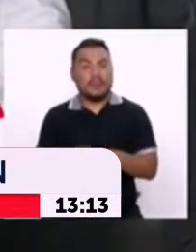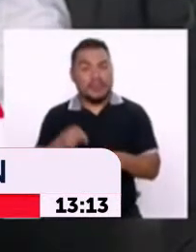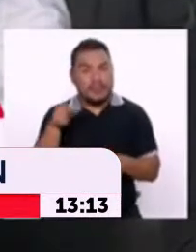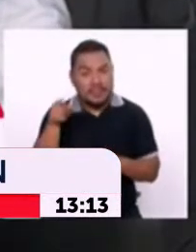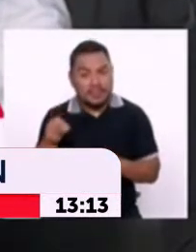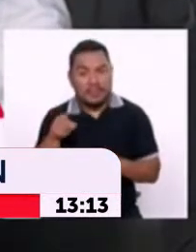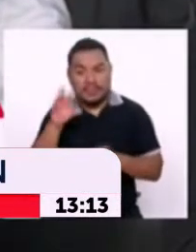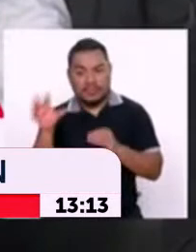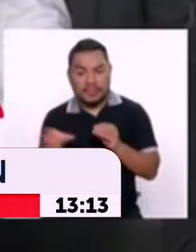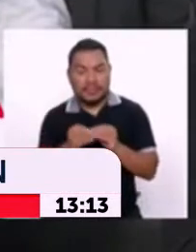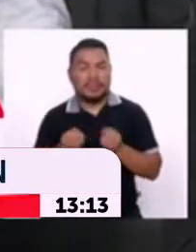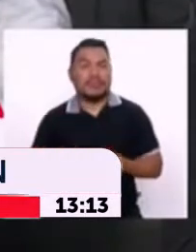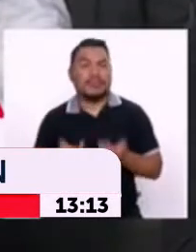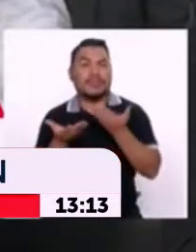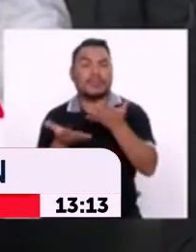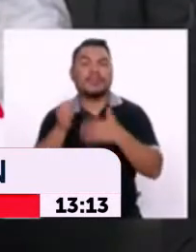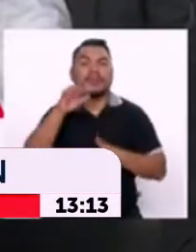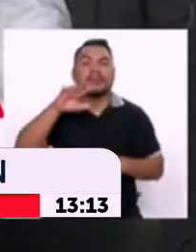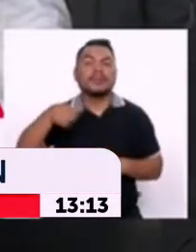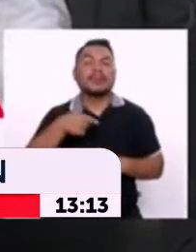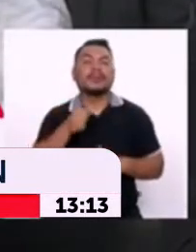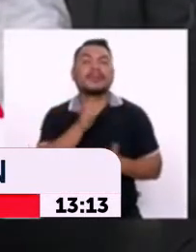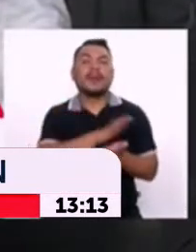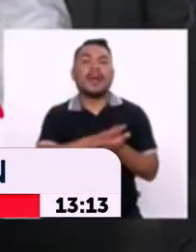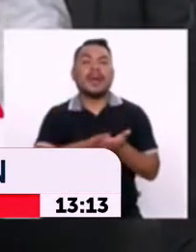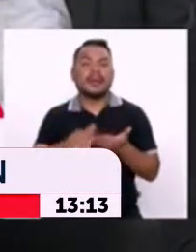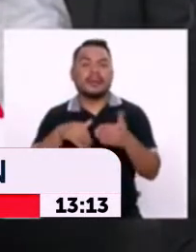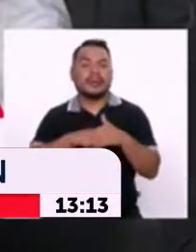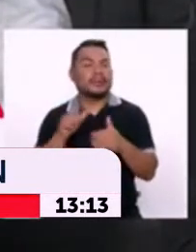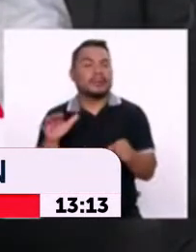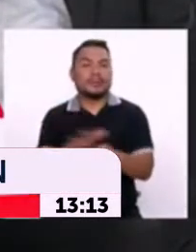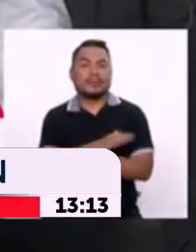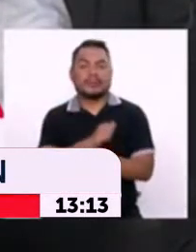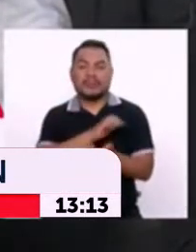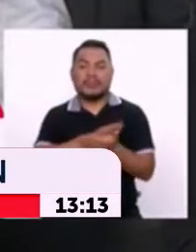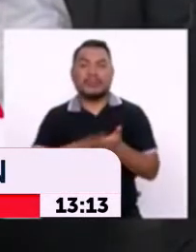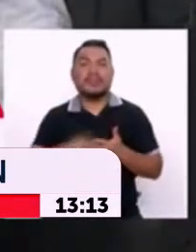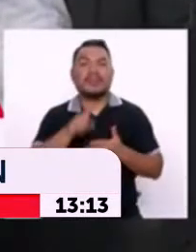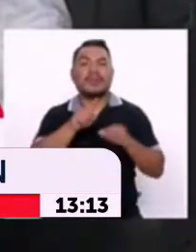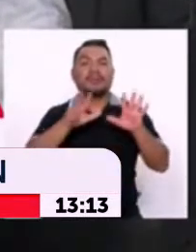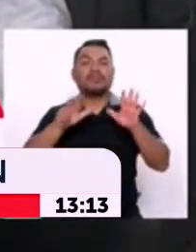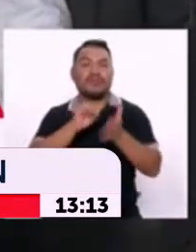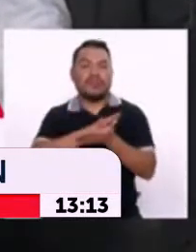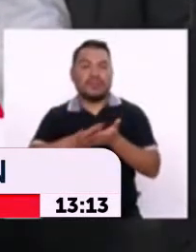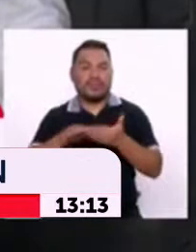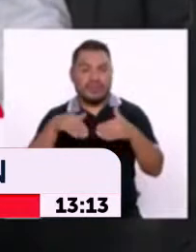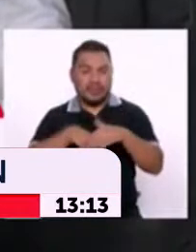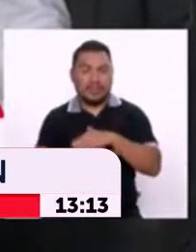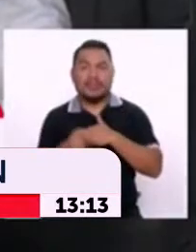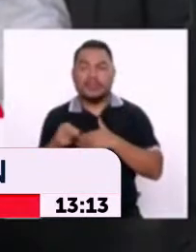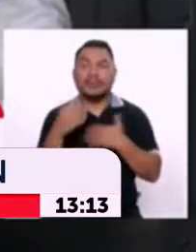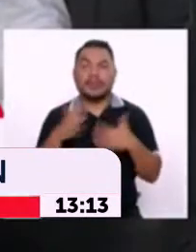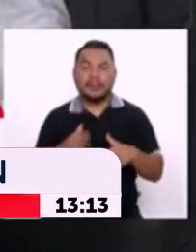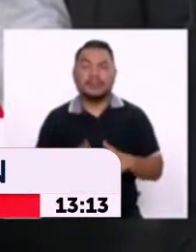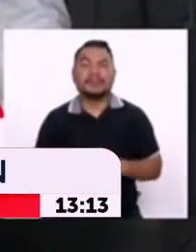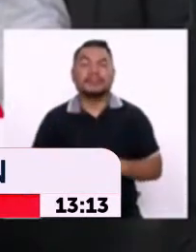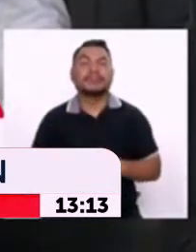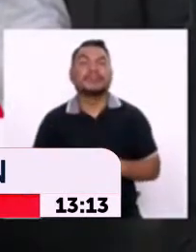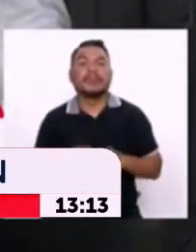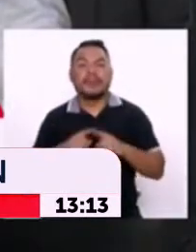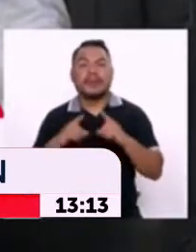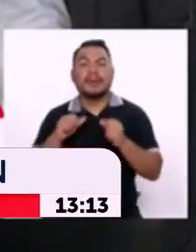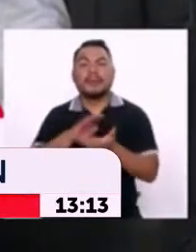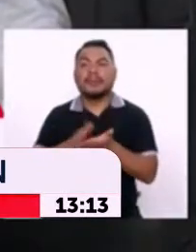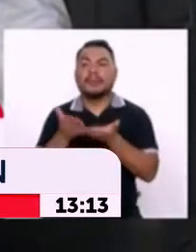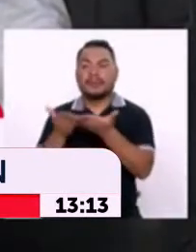Adicionalmente, también hemos entregado 5.000 becas integrales de beca 18, tal como se ha señalado. Esto